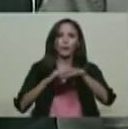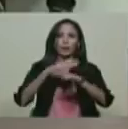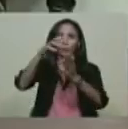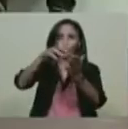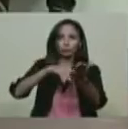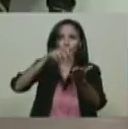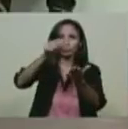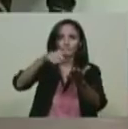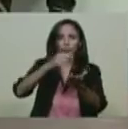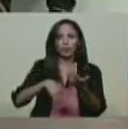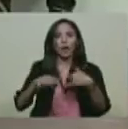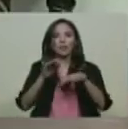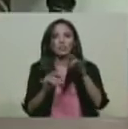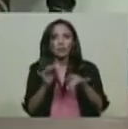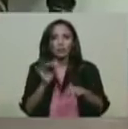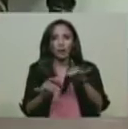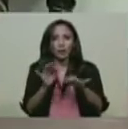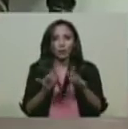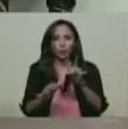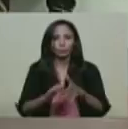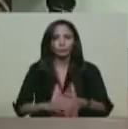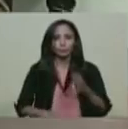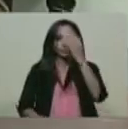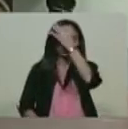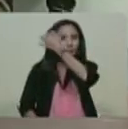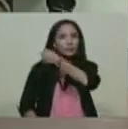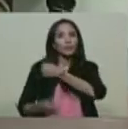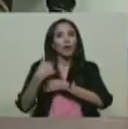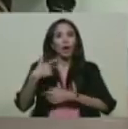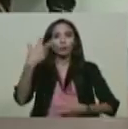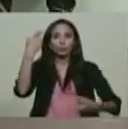secretario general de los CLAP, que vino con un nuevo look en enero.